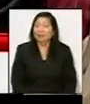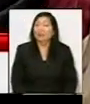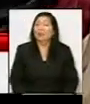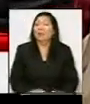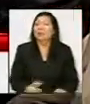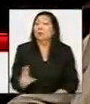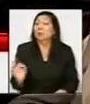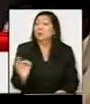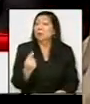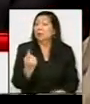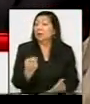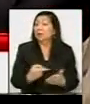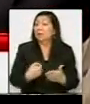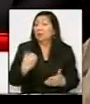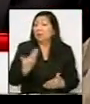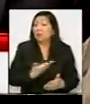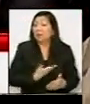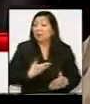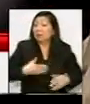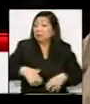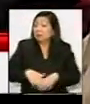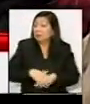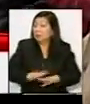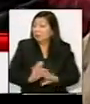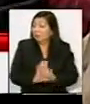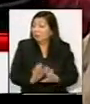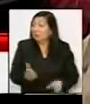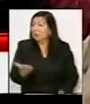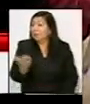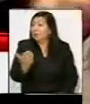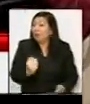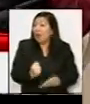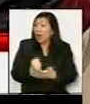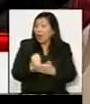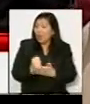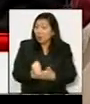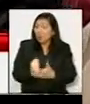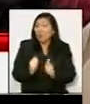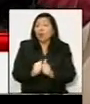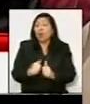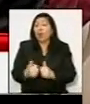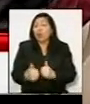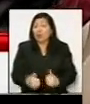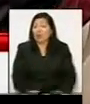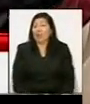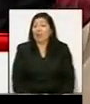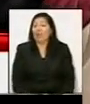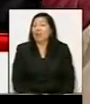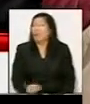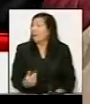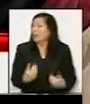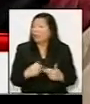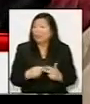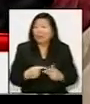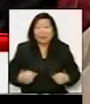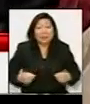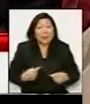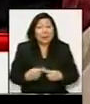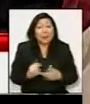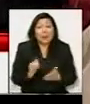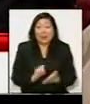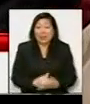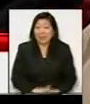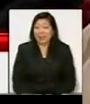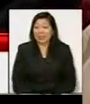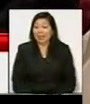parlamentarios lo único que hacen es ir al poder ejecutivo a gestionar a pedir ayuda con esta ayuda bueno etcétera no tiene iniciativa de gasto y por lo